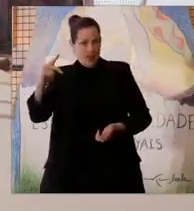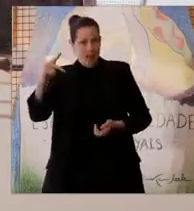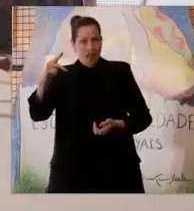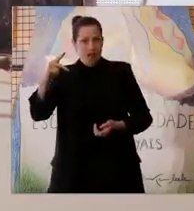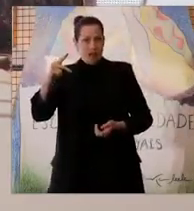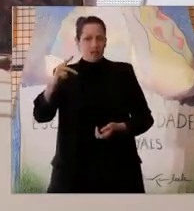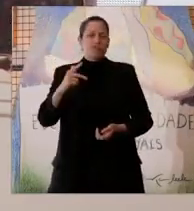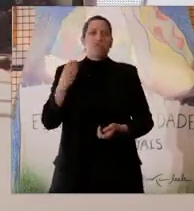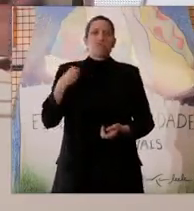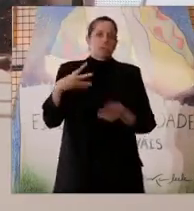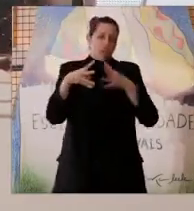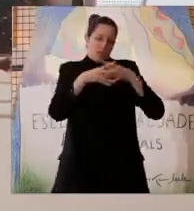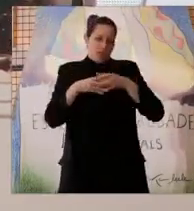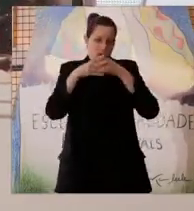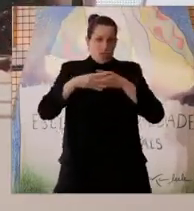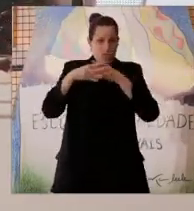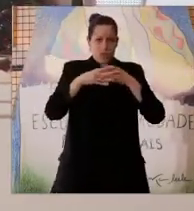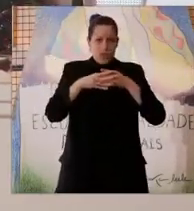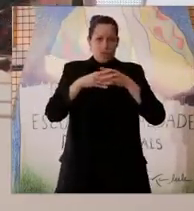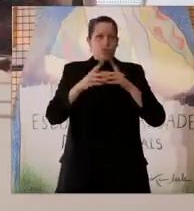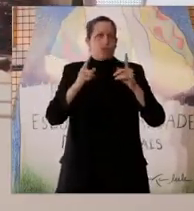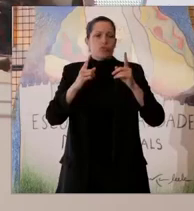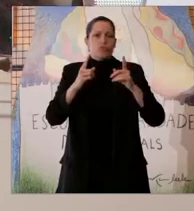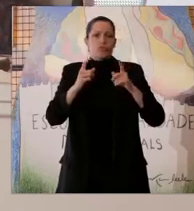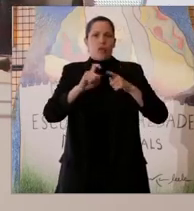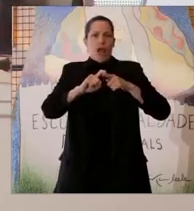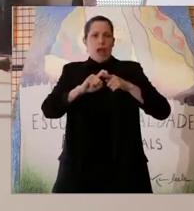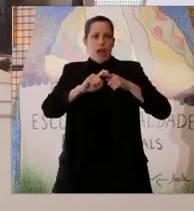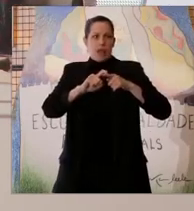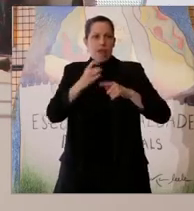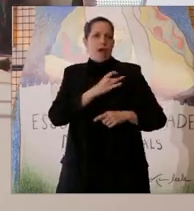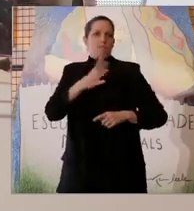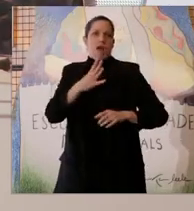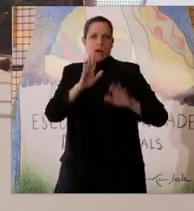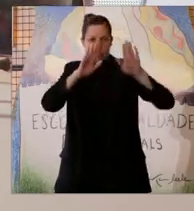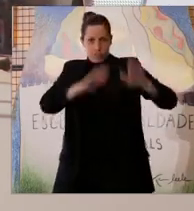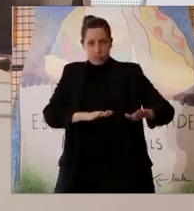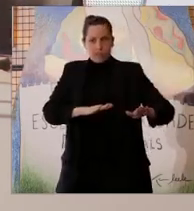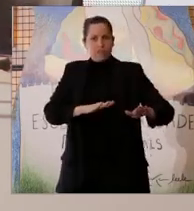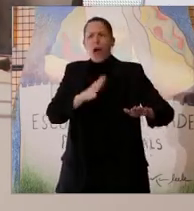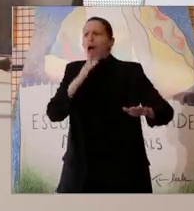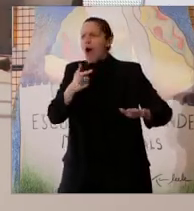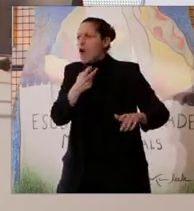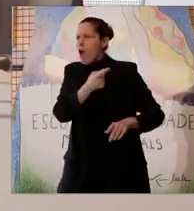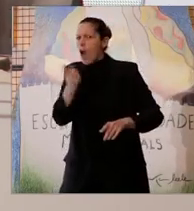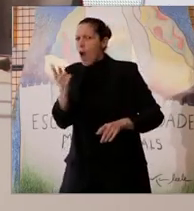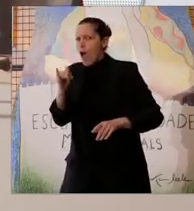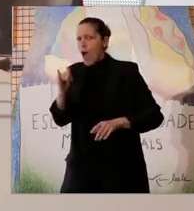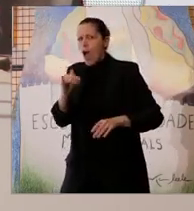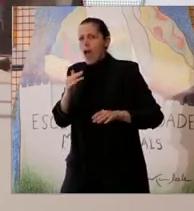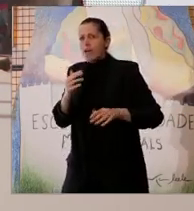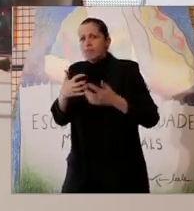es su opinión Claro pero es que el feminismo no es una opinión son derechos es la línea roja todavía no siguen diciendo que el feminismo Es